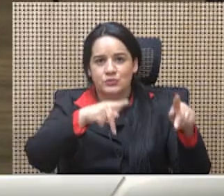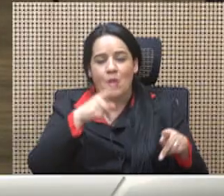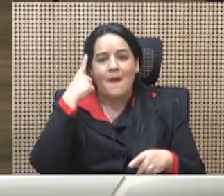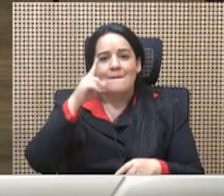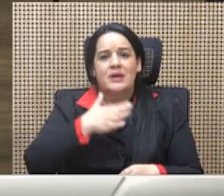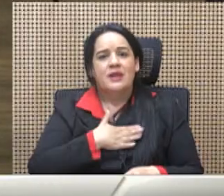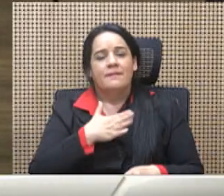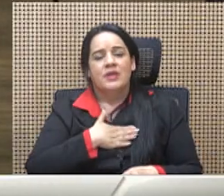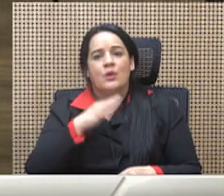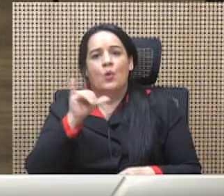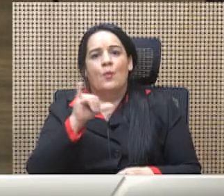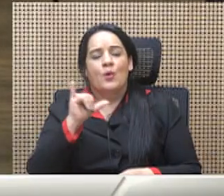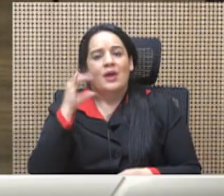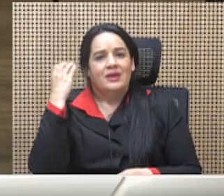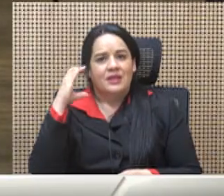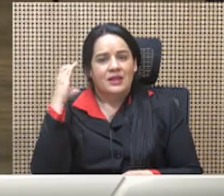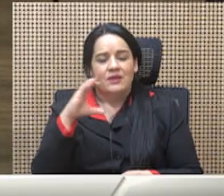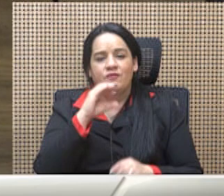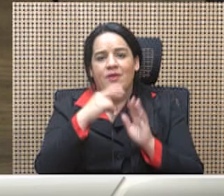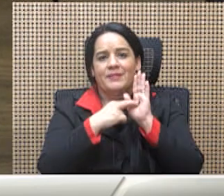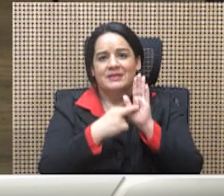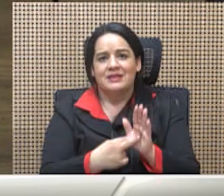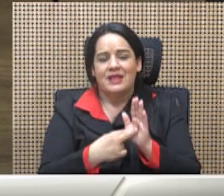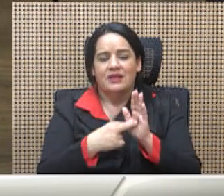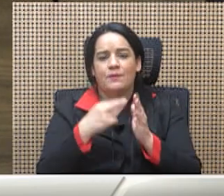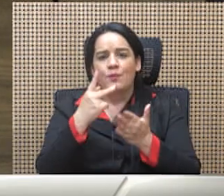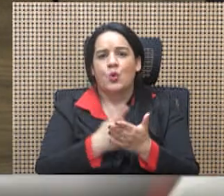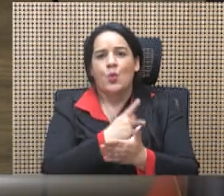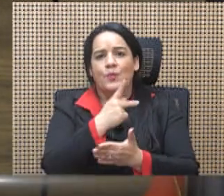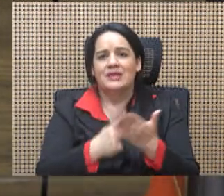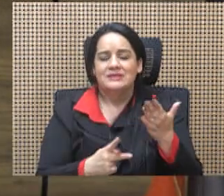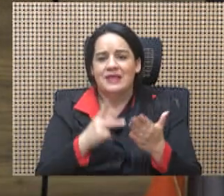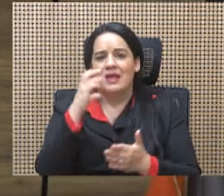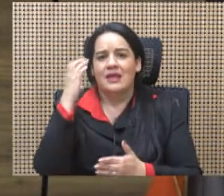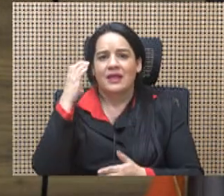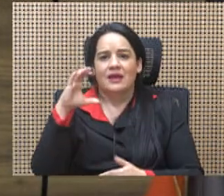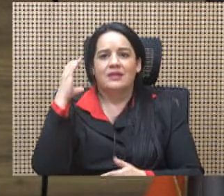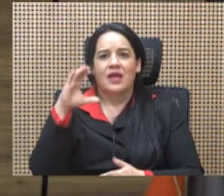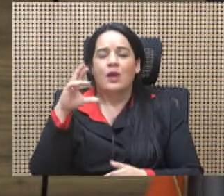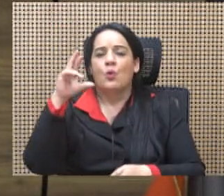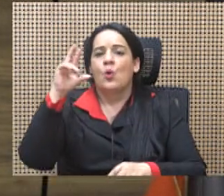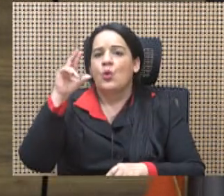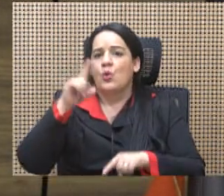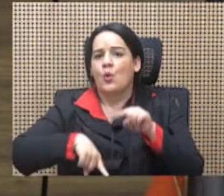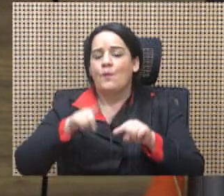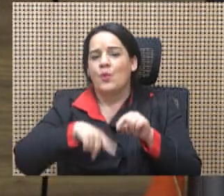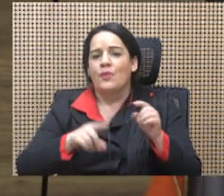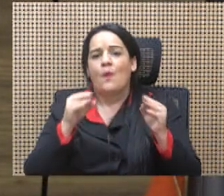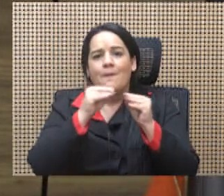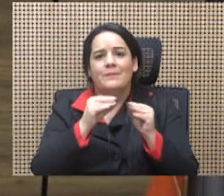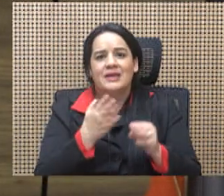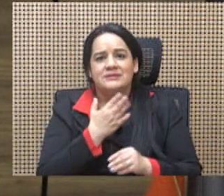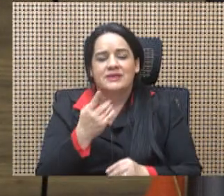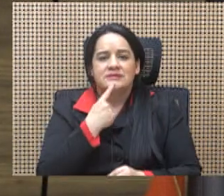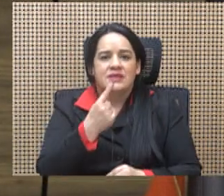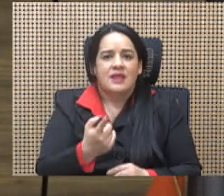cartaginesa y representante de la provincia de Cartago no puedo más que señalar esta